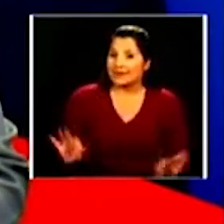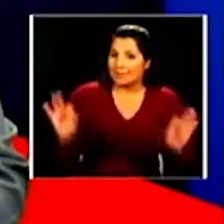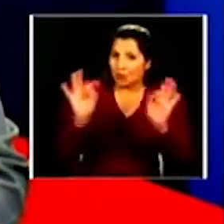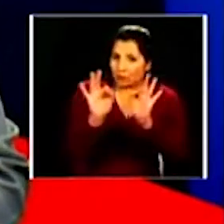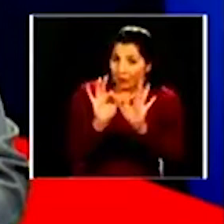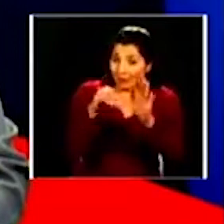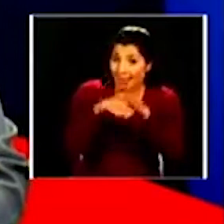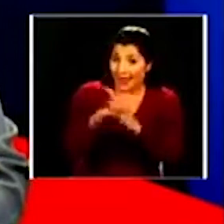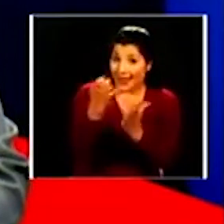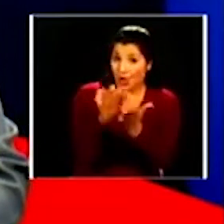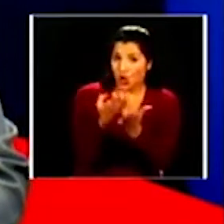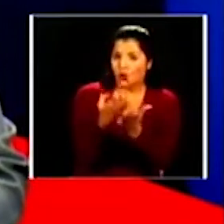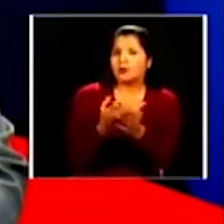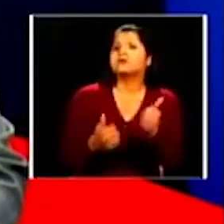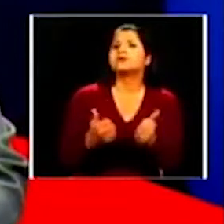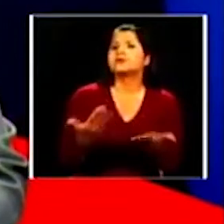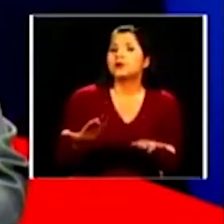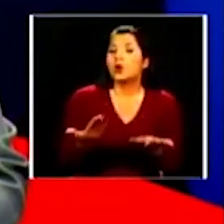el déficit fiscal.